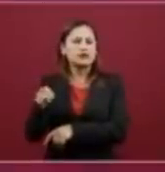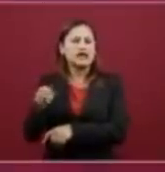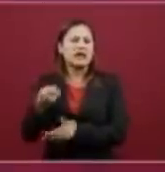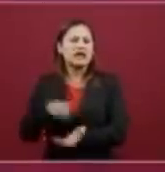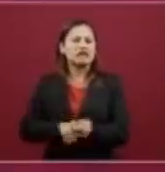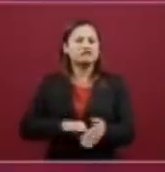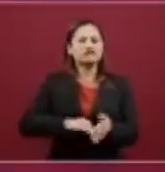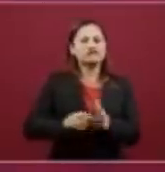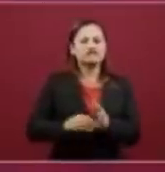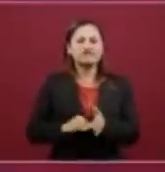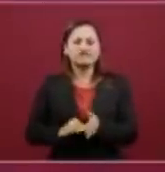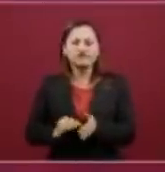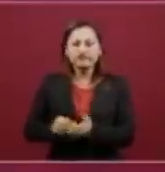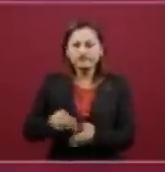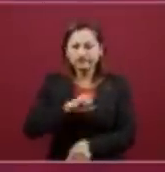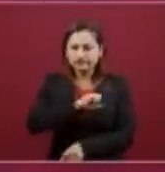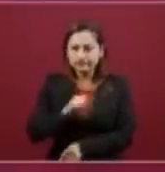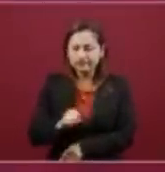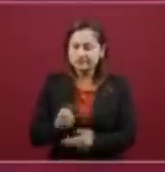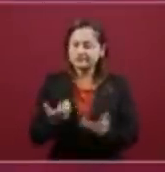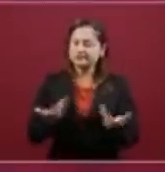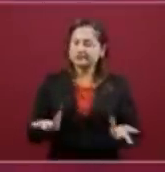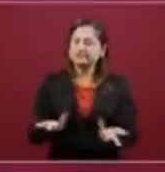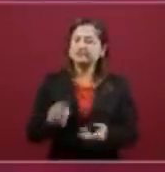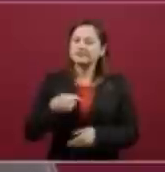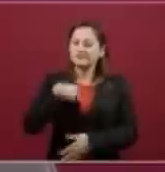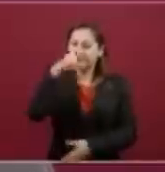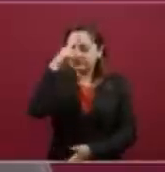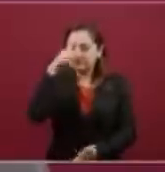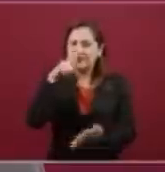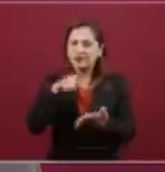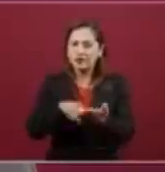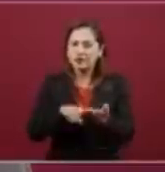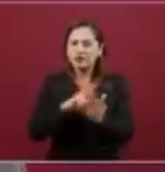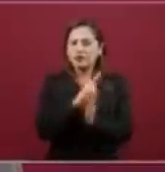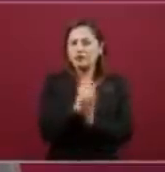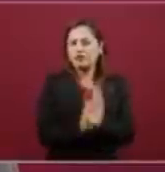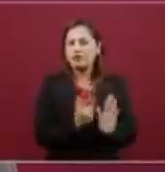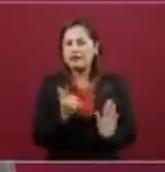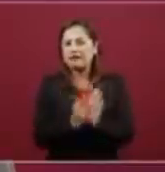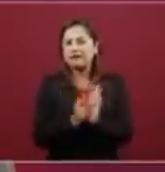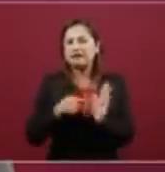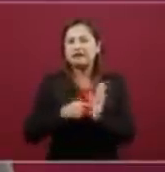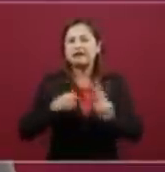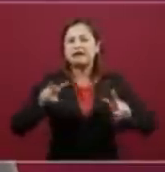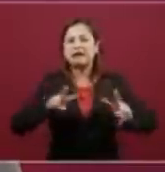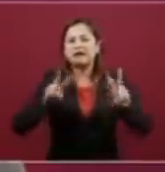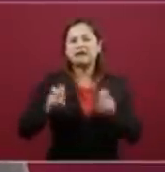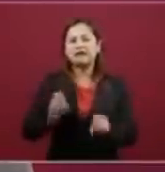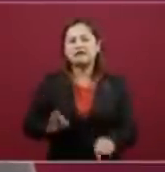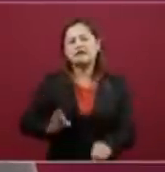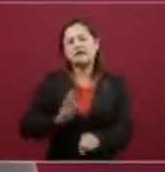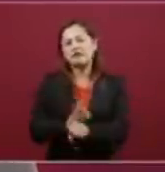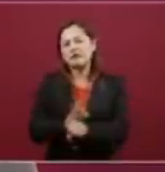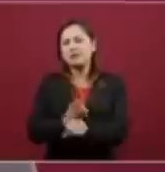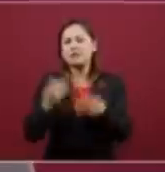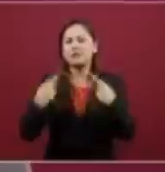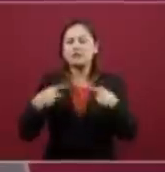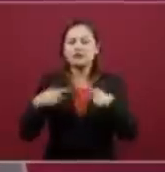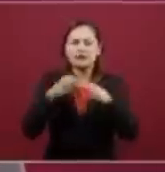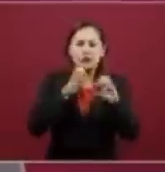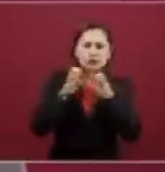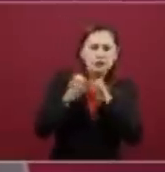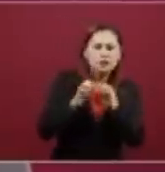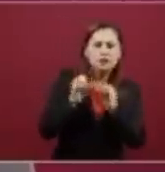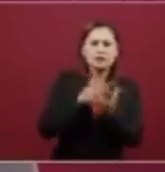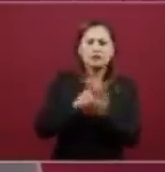ilícitas. Yo creo que dentro de la revisión de la legislación en materia de protección a periodistas y defensores de derechos humanos hay que